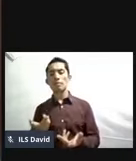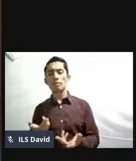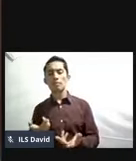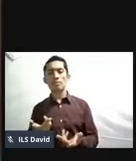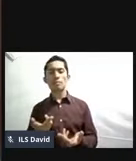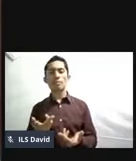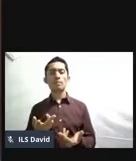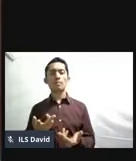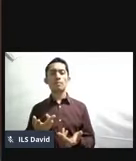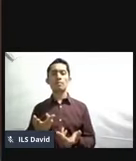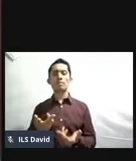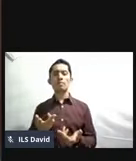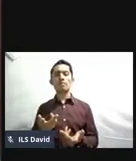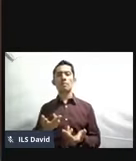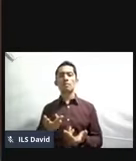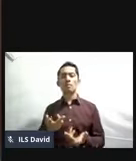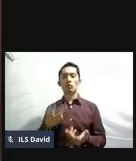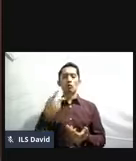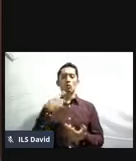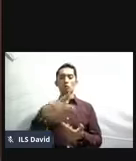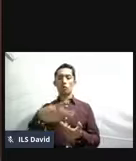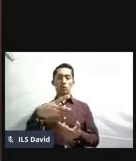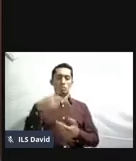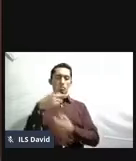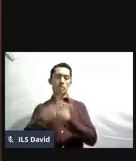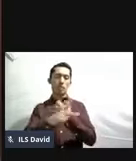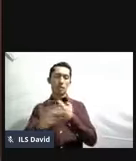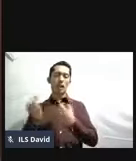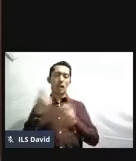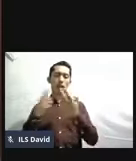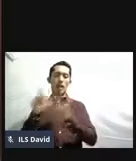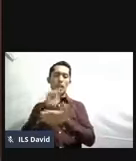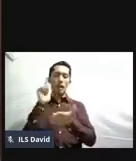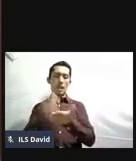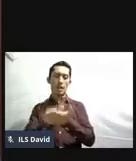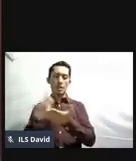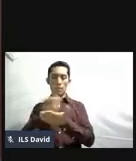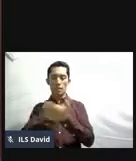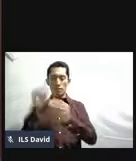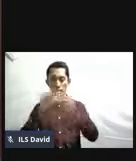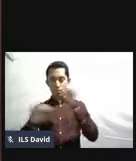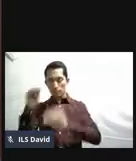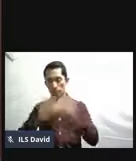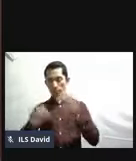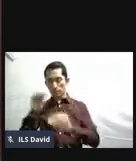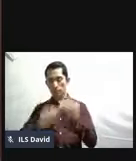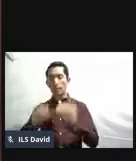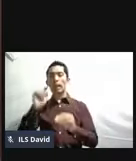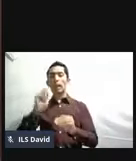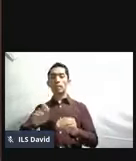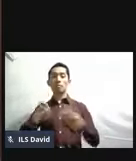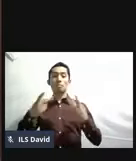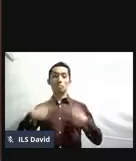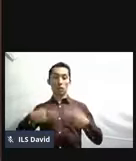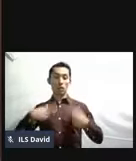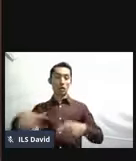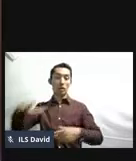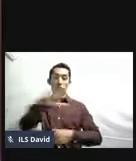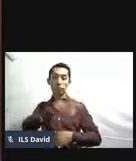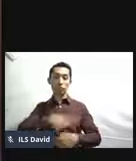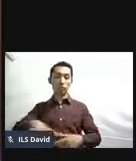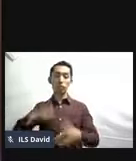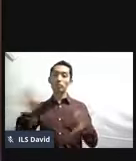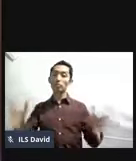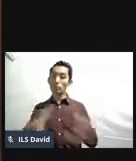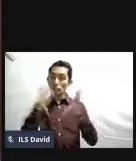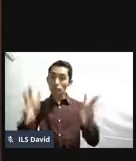como dentro de sus leyes el coaccionar a la ciudadanía y a las poblaciones para quedarse en casa?